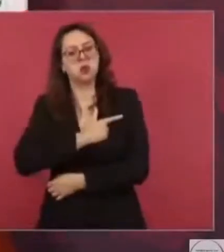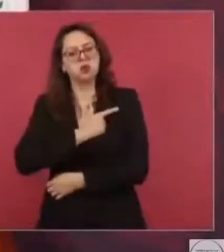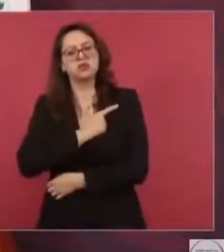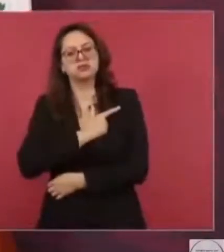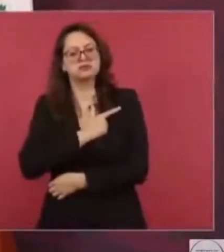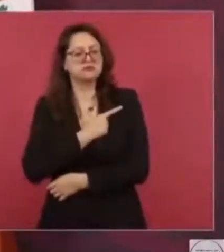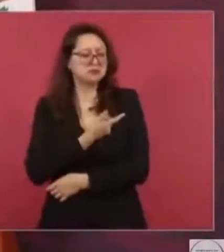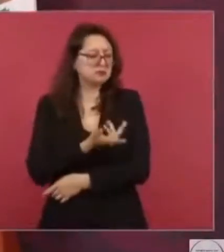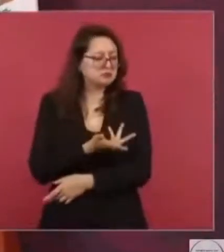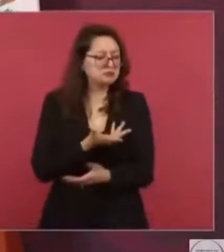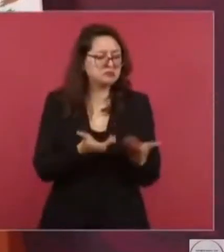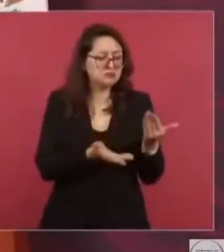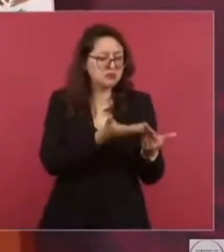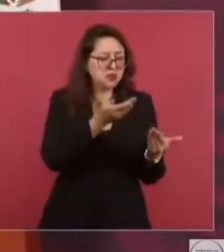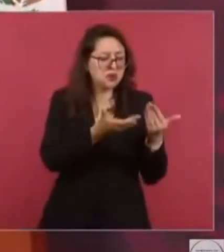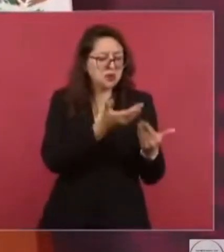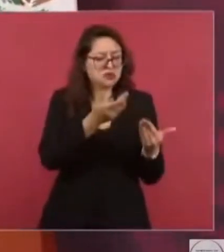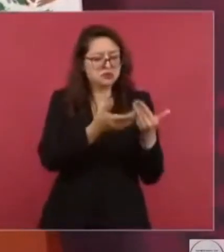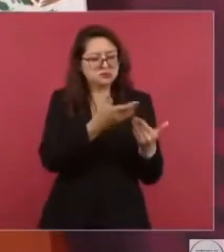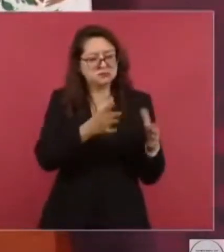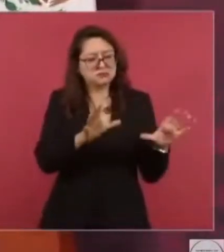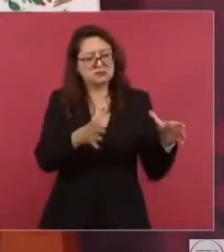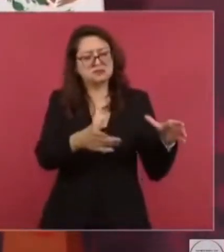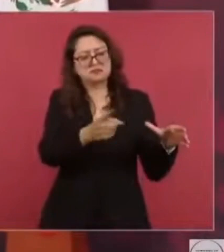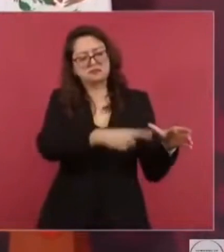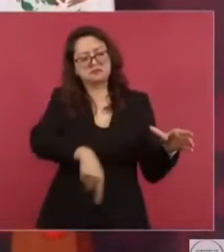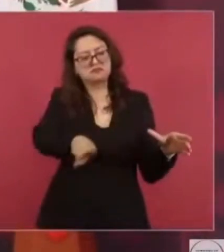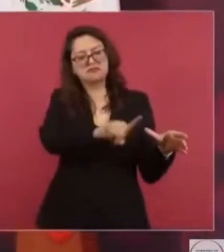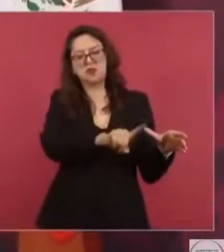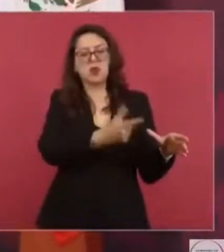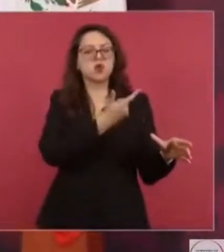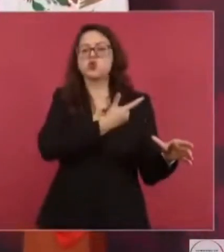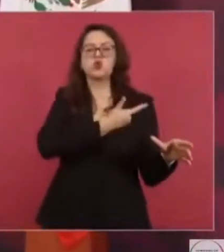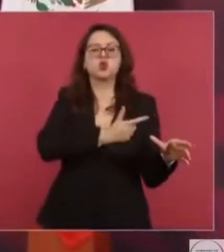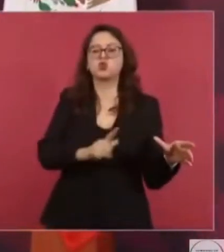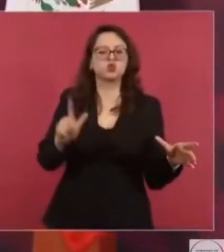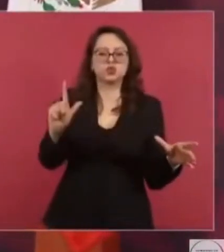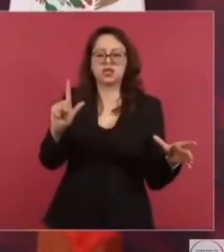Unos porque ya no pueden